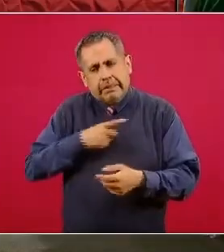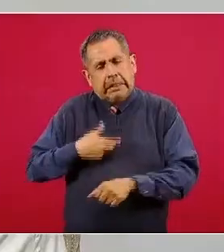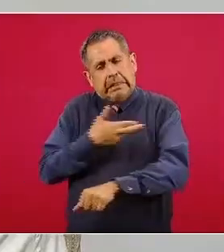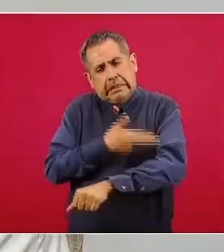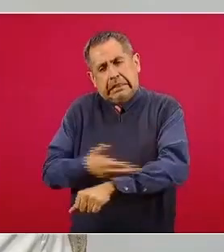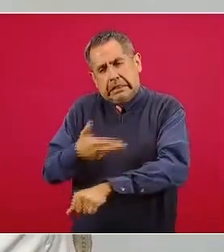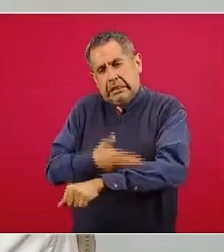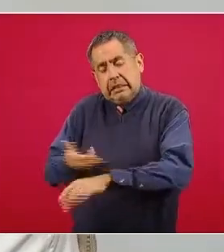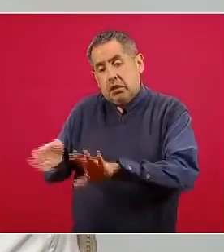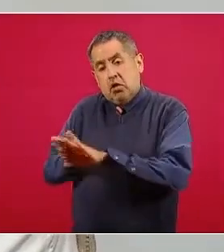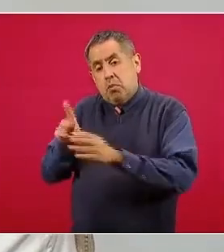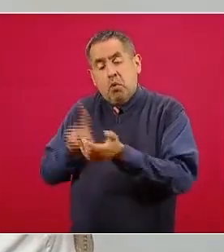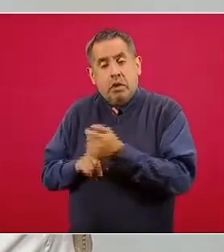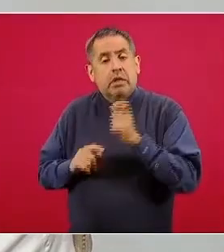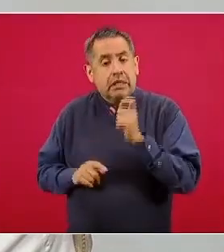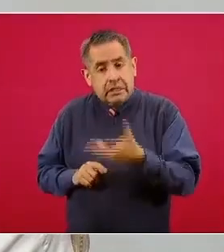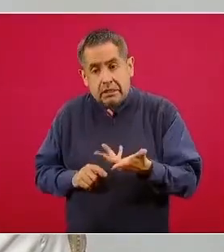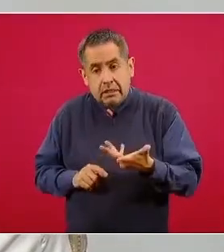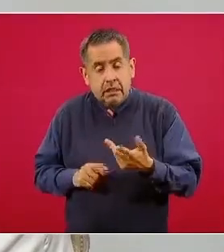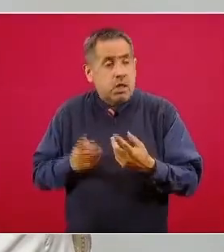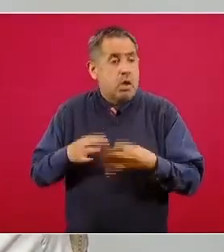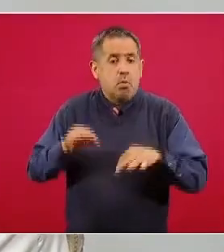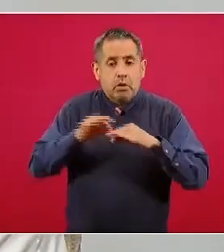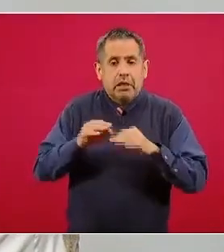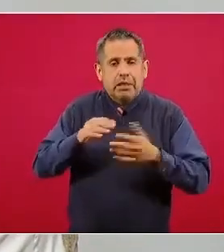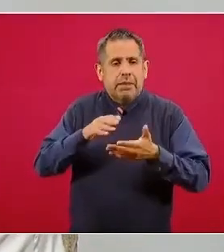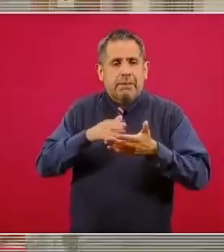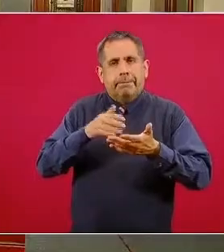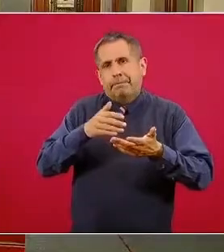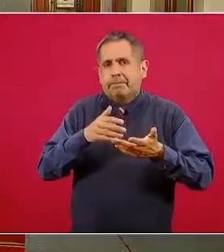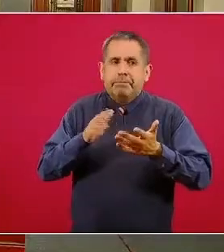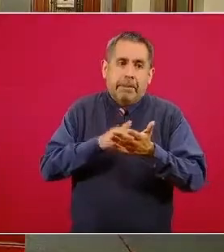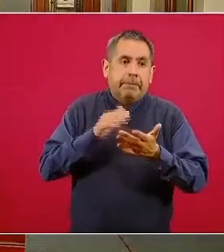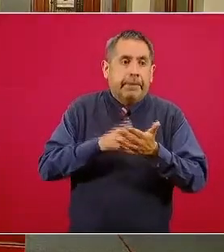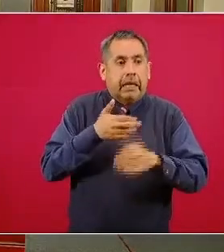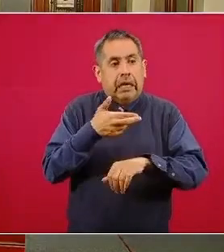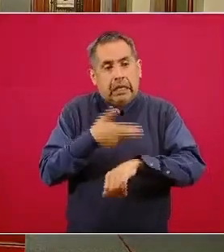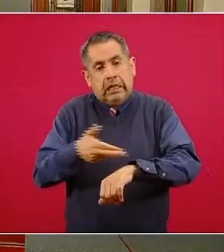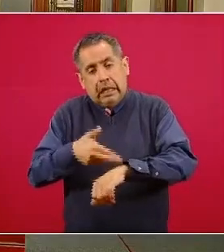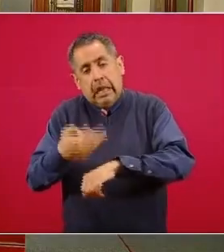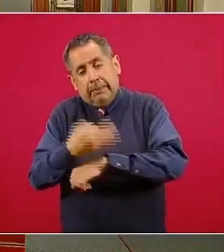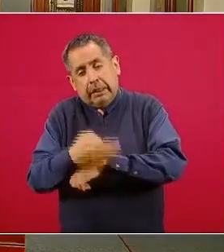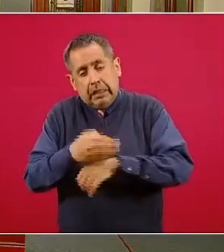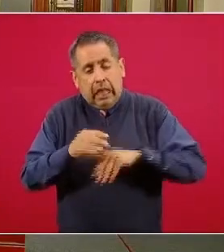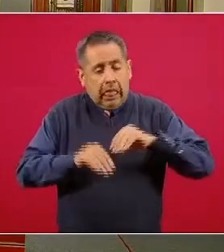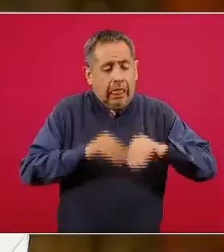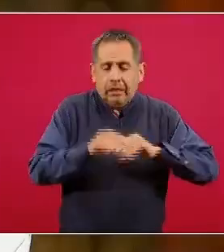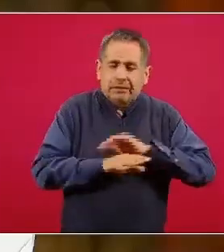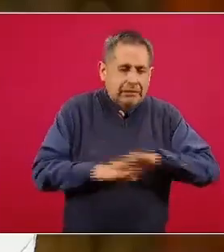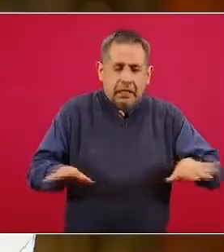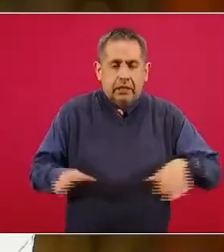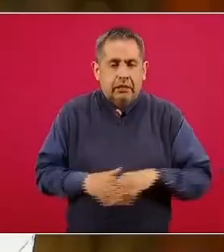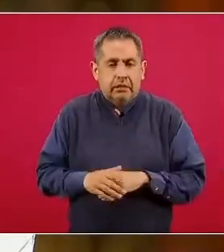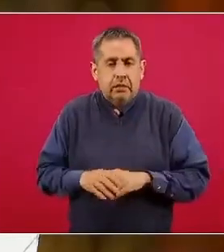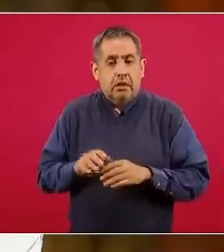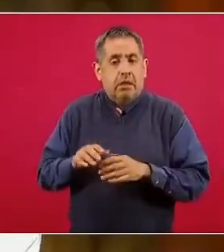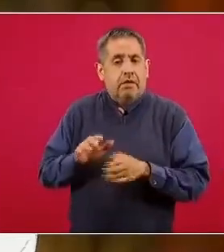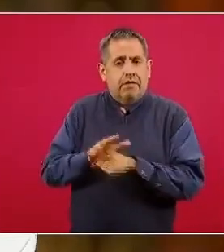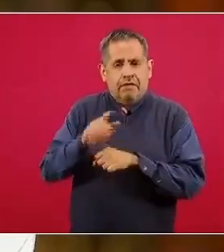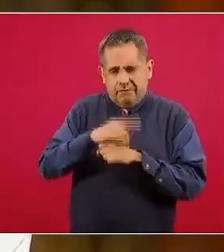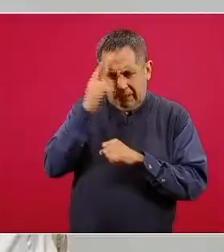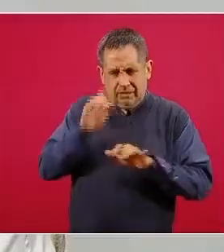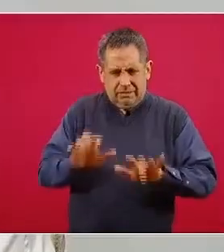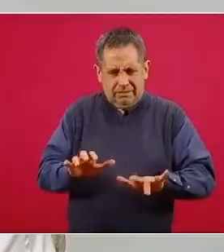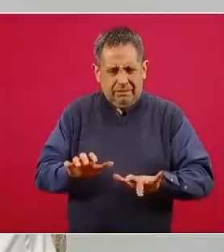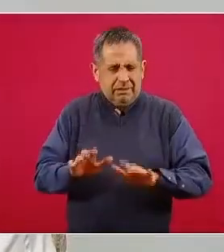de procedimientos, pero lo que buscamos siempre es que la burocracia no interfiera. El asunto del carnet digital, esto